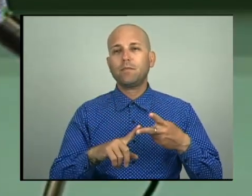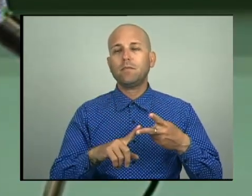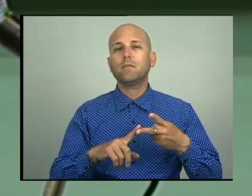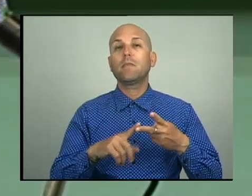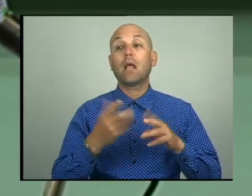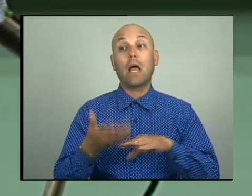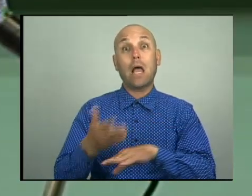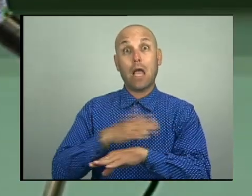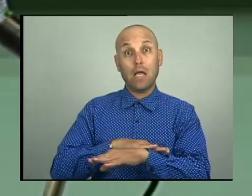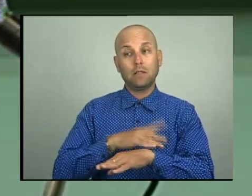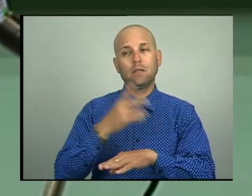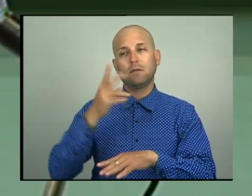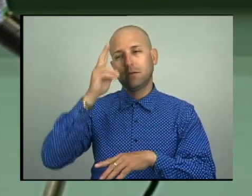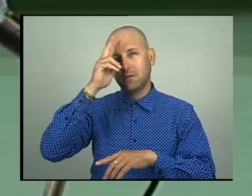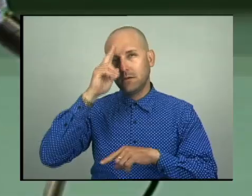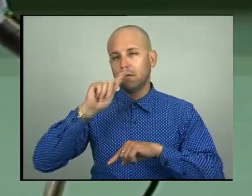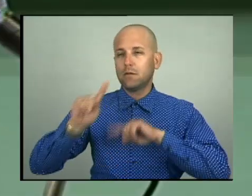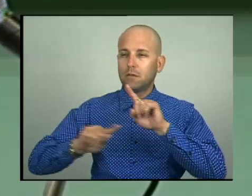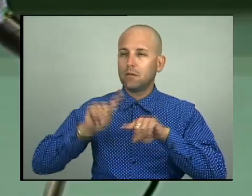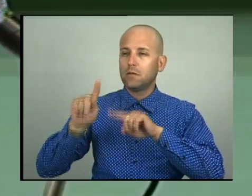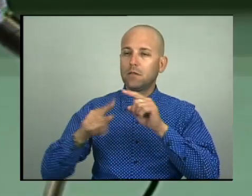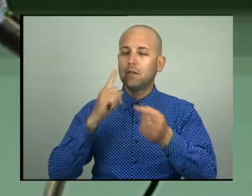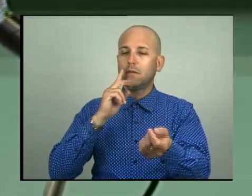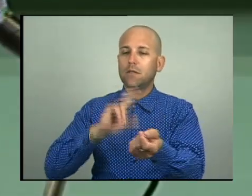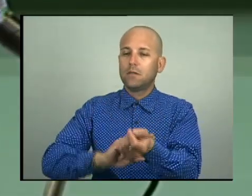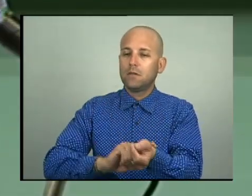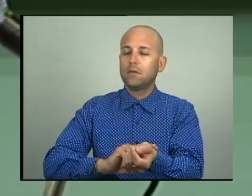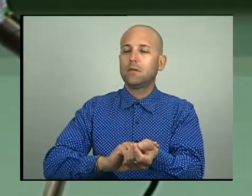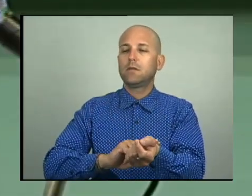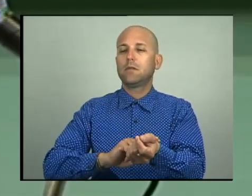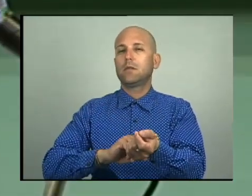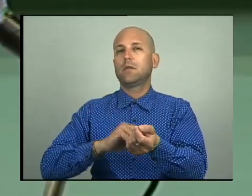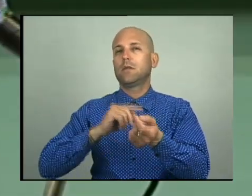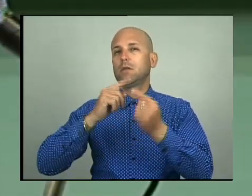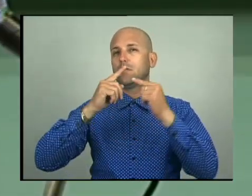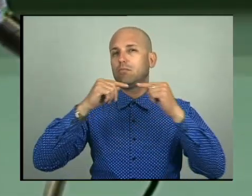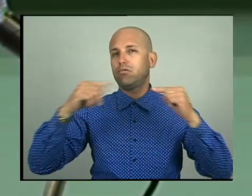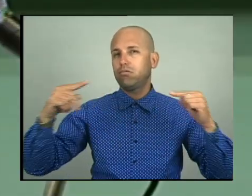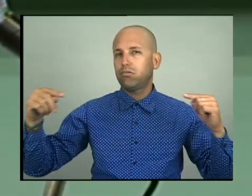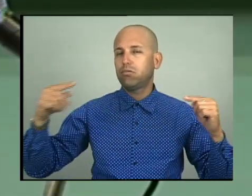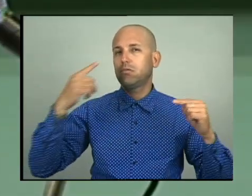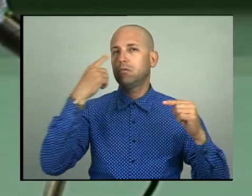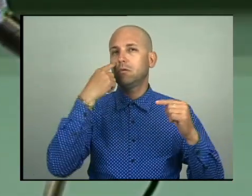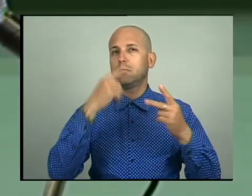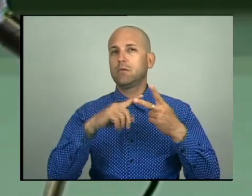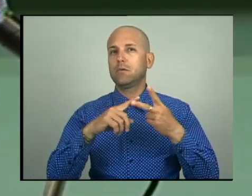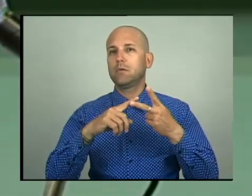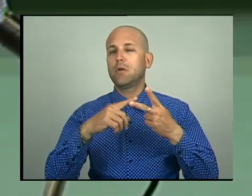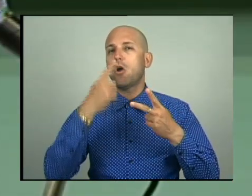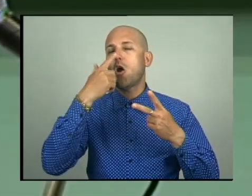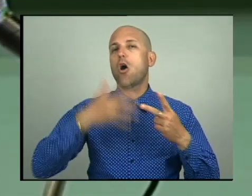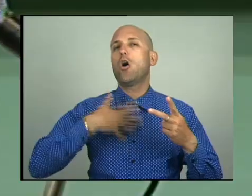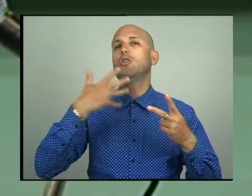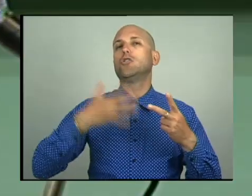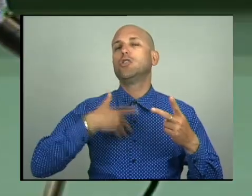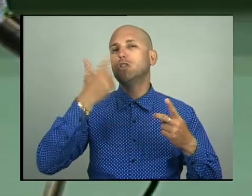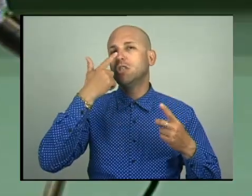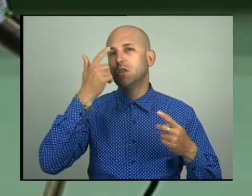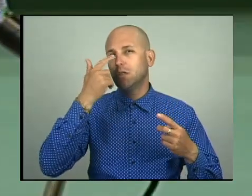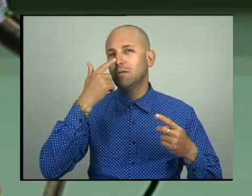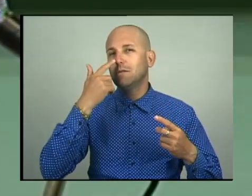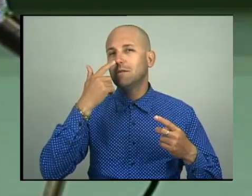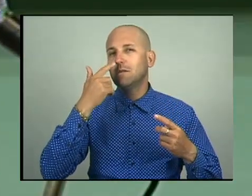pesquisa por oximetría de pulso para detectar la caída de la saturación, porque en realidad